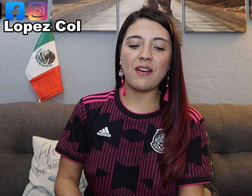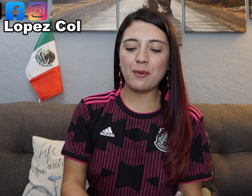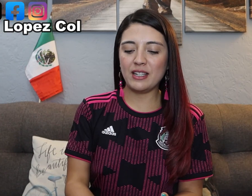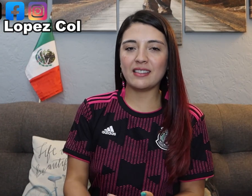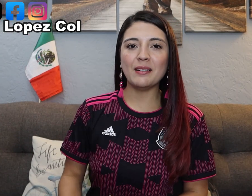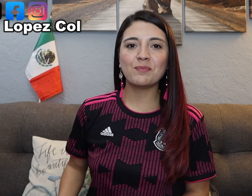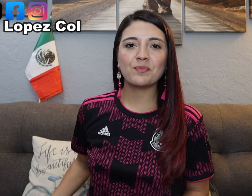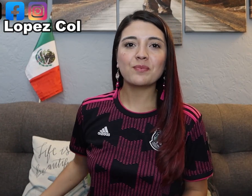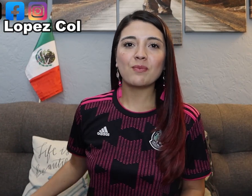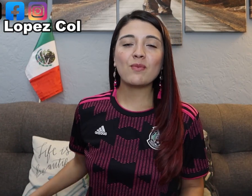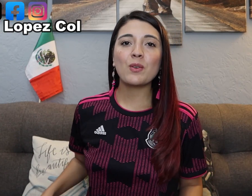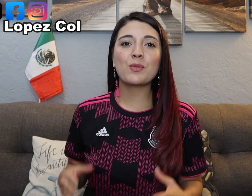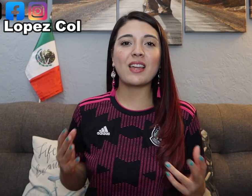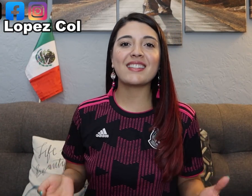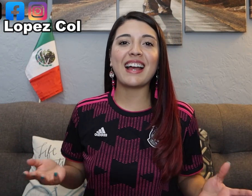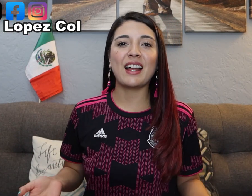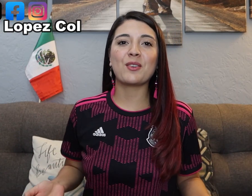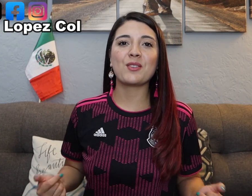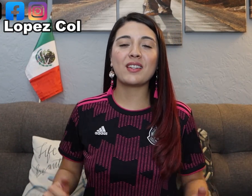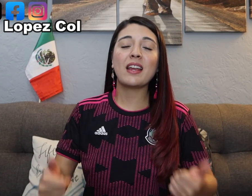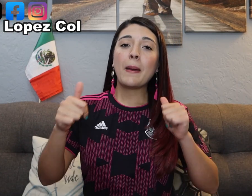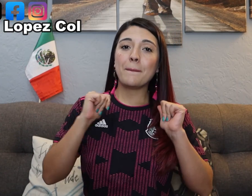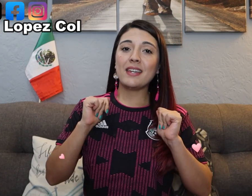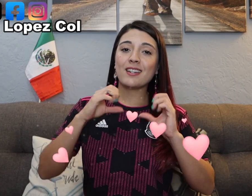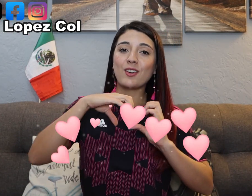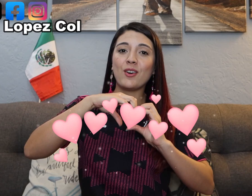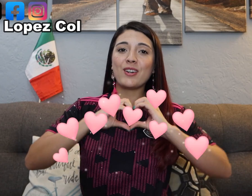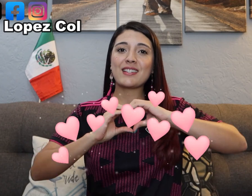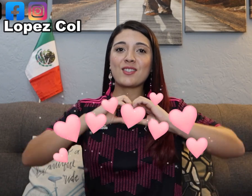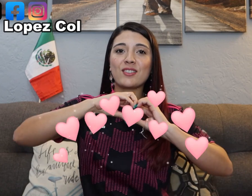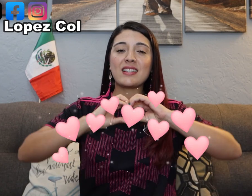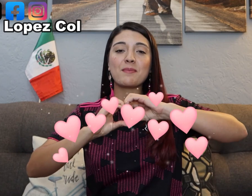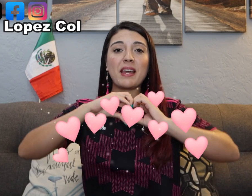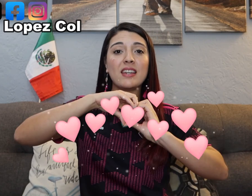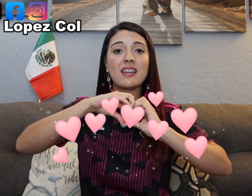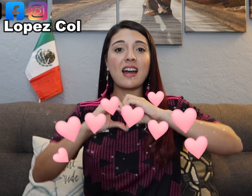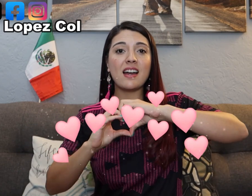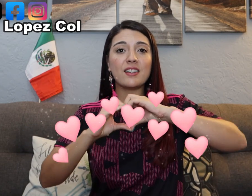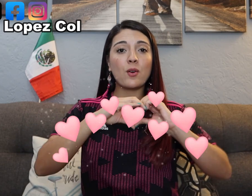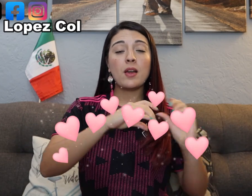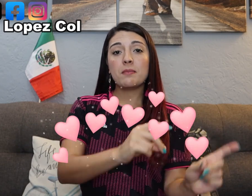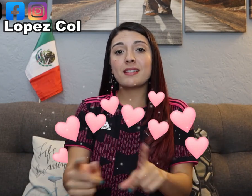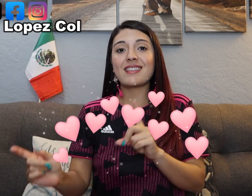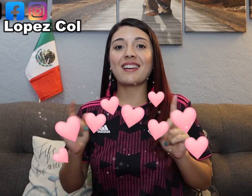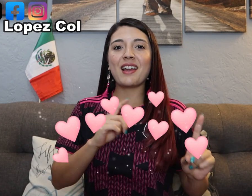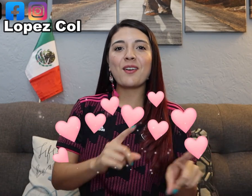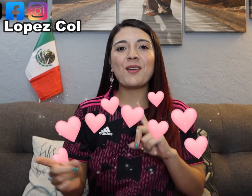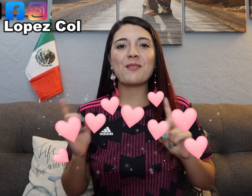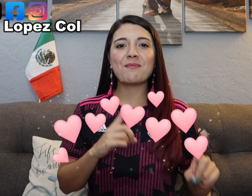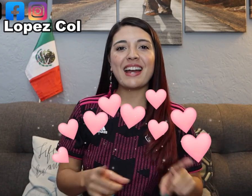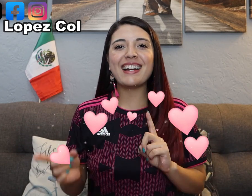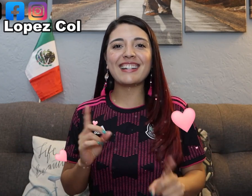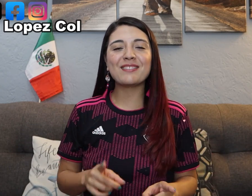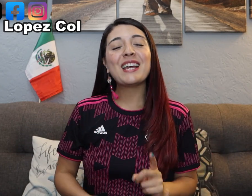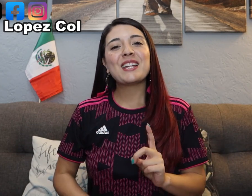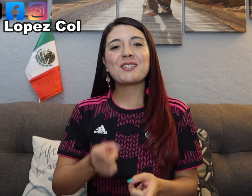frase favorita. Ustedes ya la conocen. Mi corazón es mexicano, mi sangre